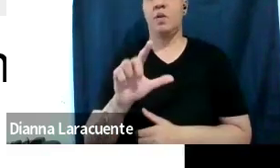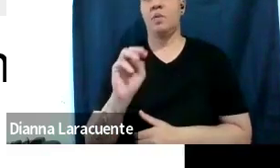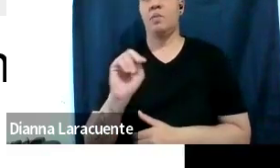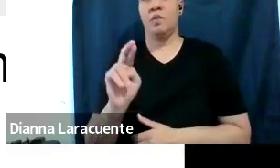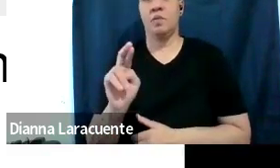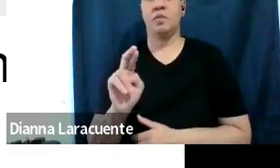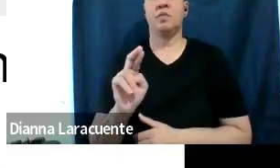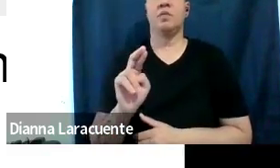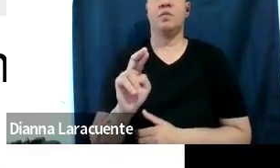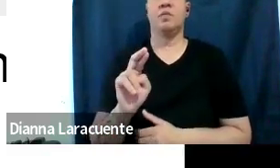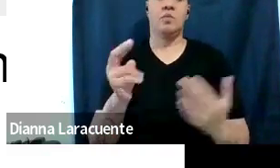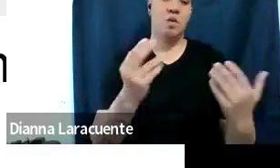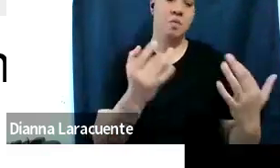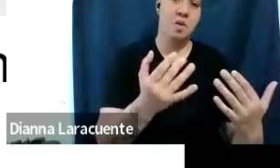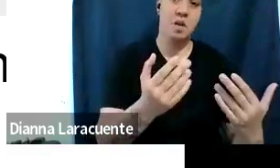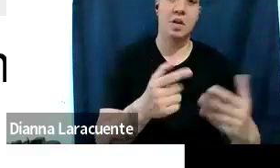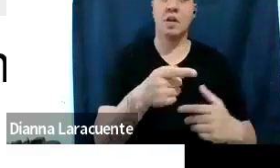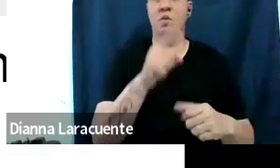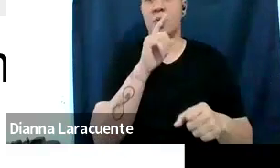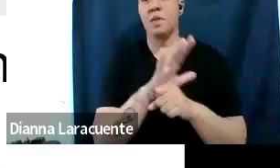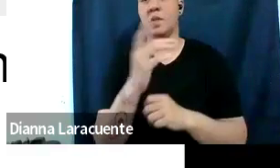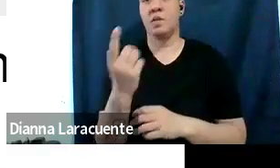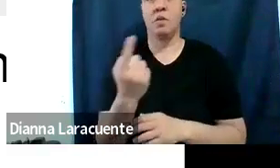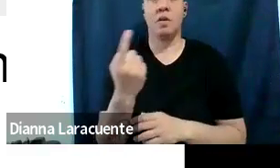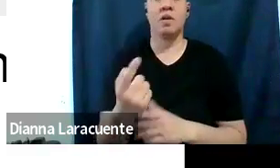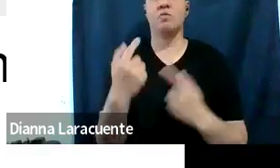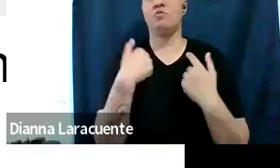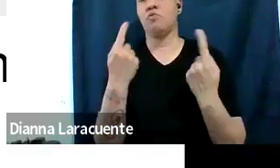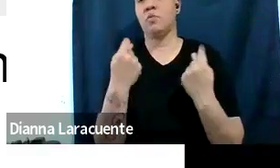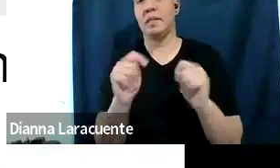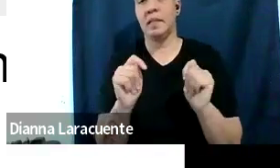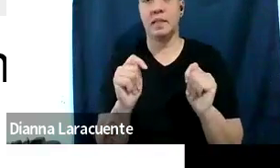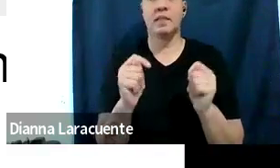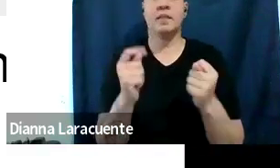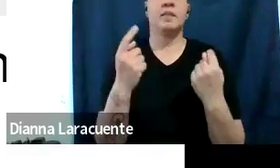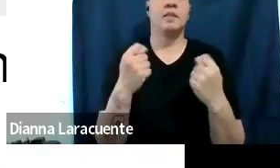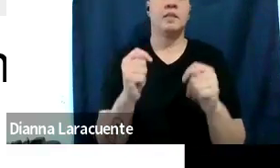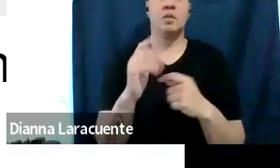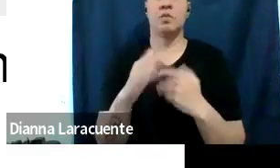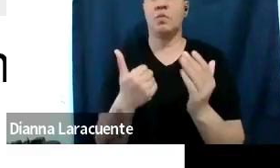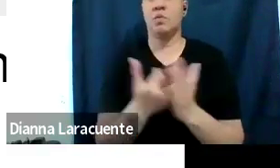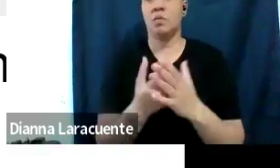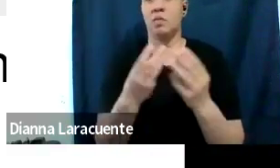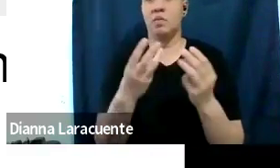un lapso de espera. Bueno, ellos prometieron algo, yo traté de todos los medios,